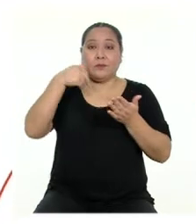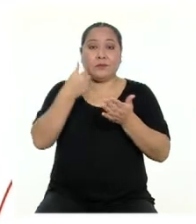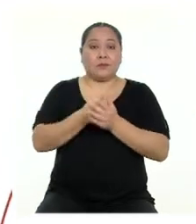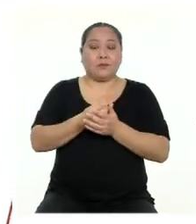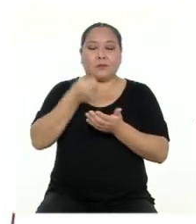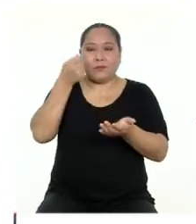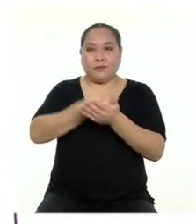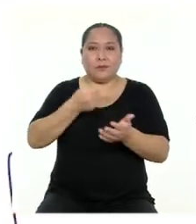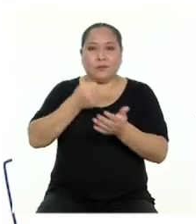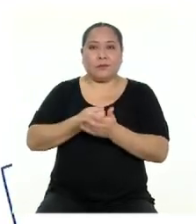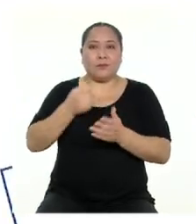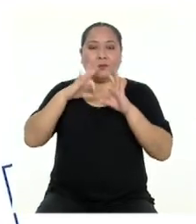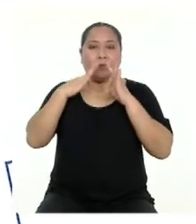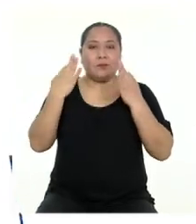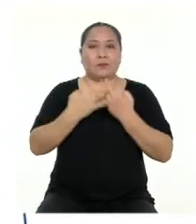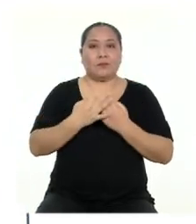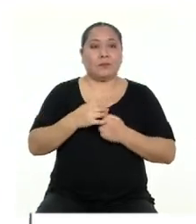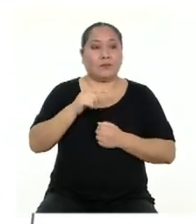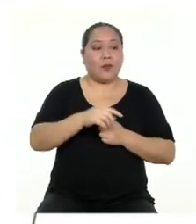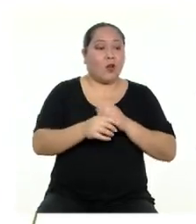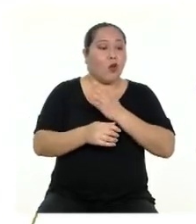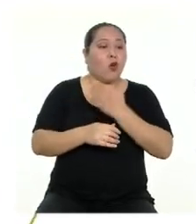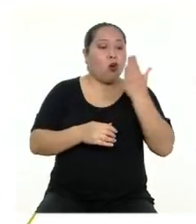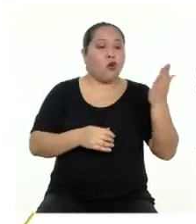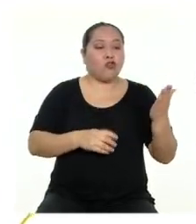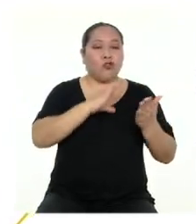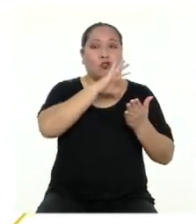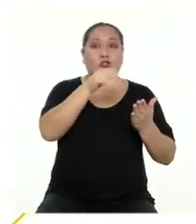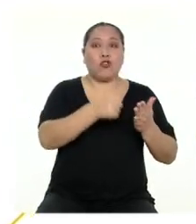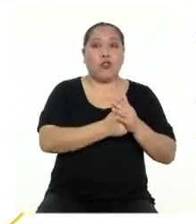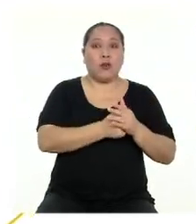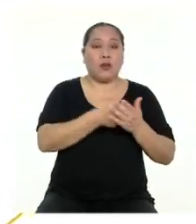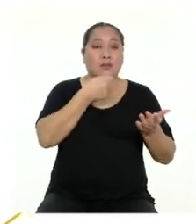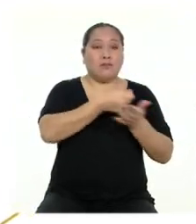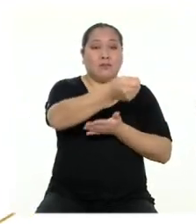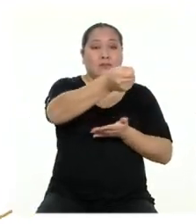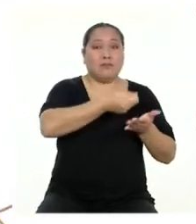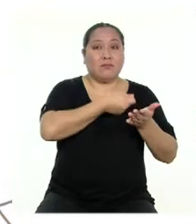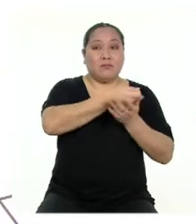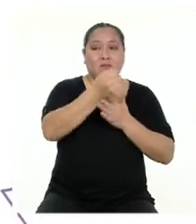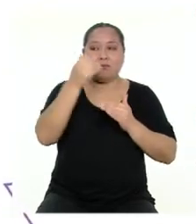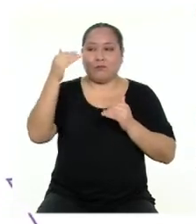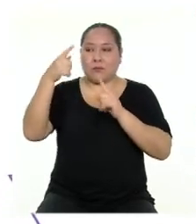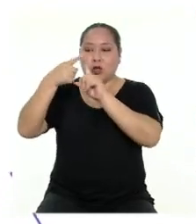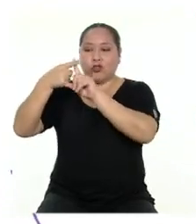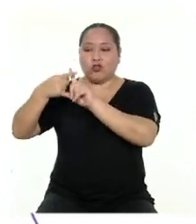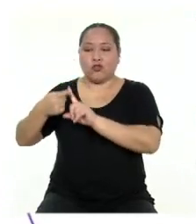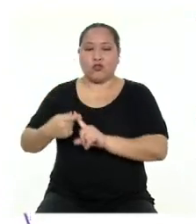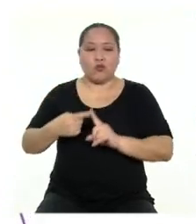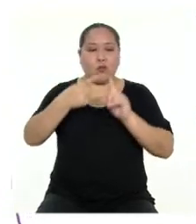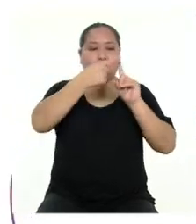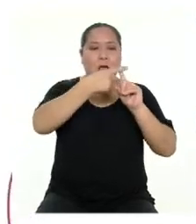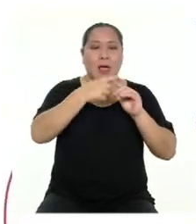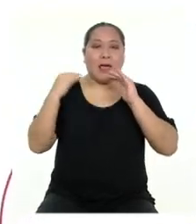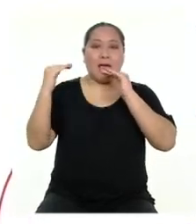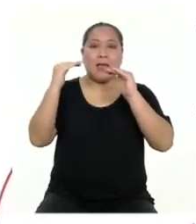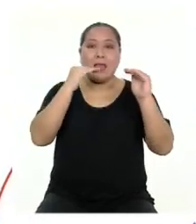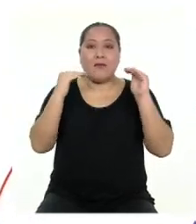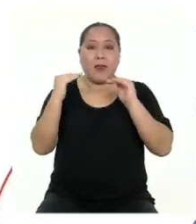que Cristina empiece a ahorrar y sus padres también, evitando gastos hormiga. y así juntar para una nueva